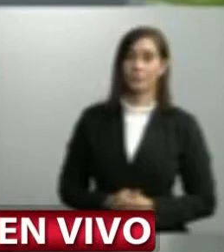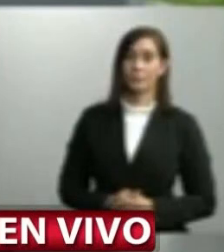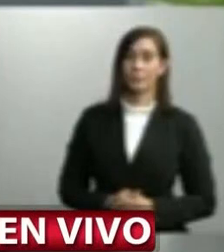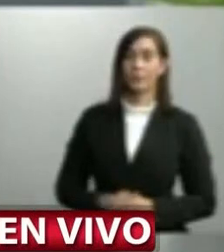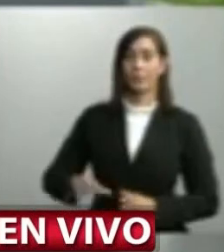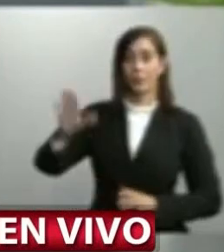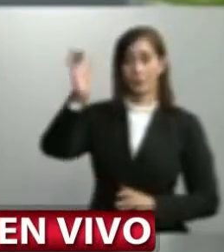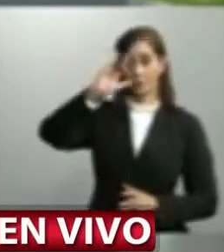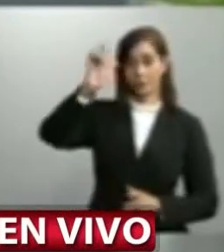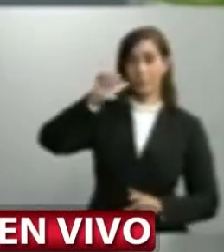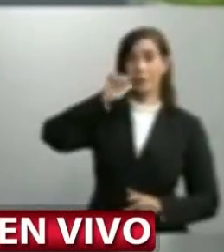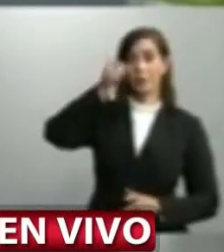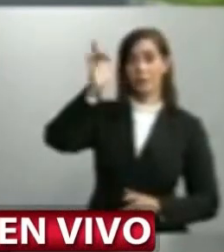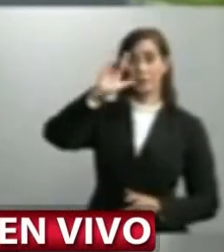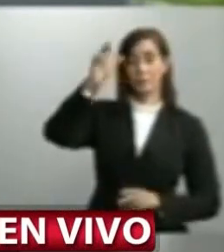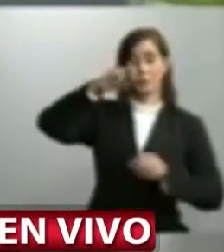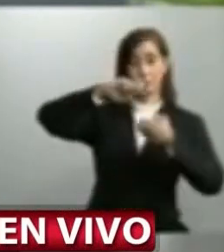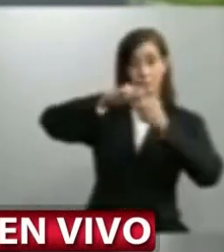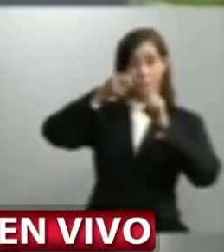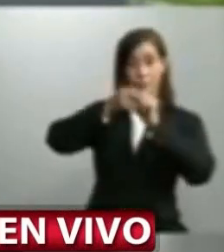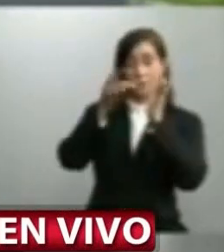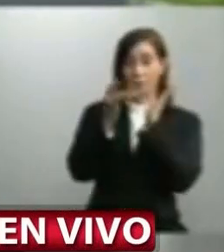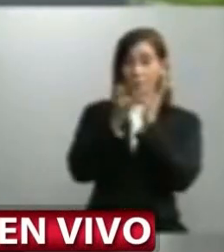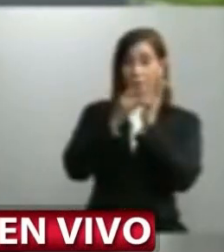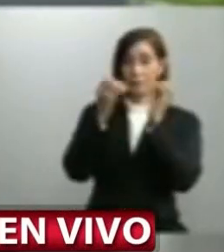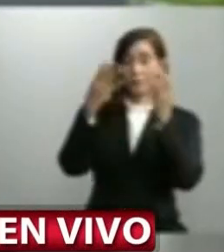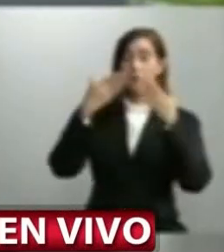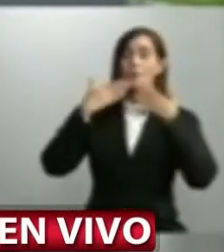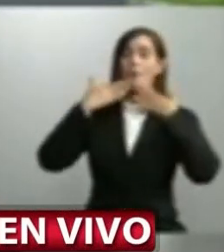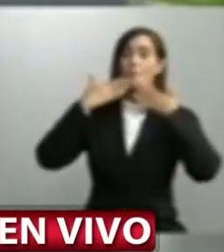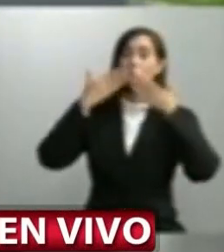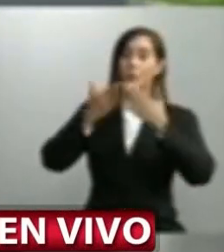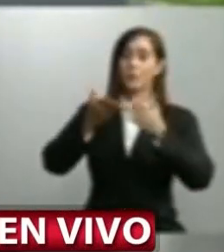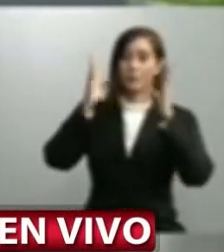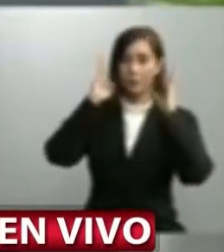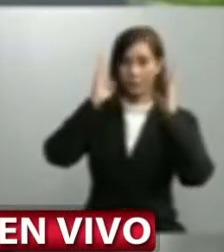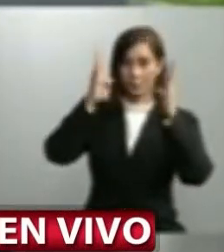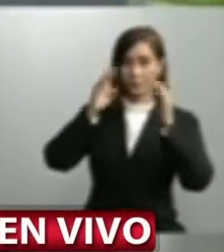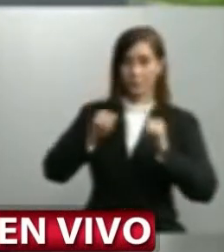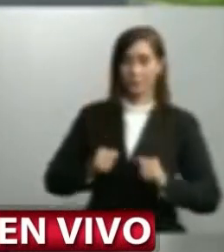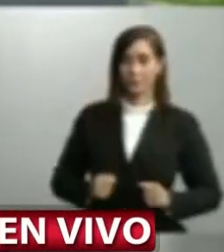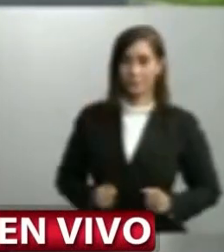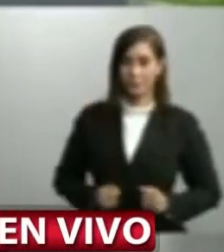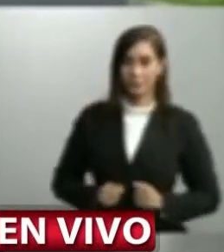Bueno, hasta luego. Tenemos un problema técnico. Muchas gracias por su presencia. Hasta luego.